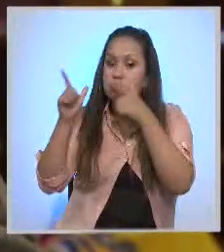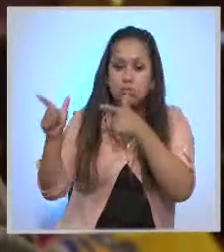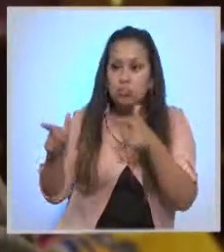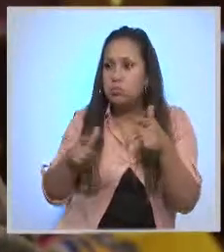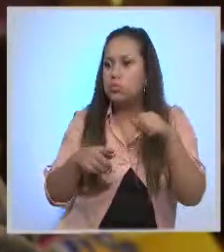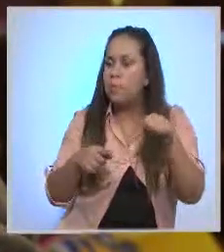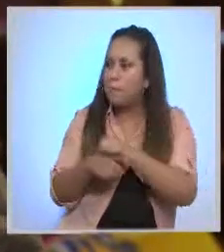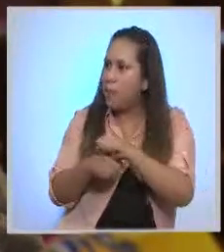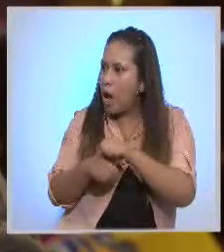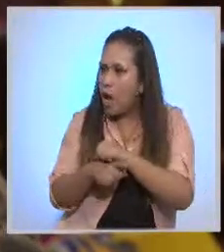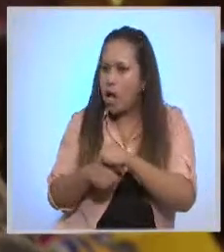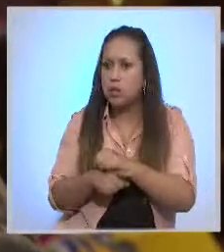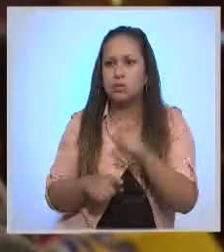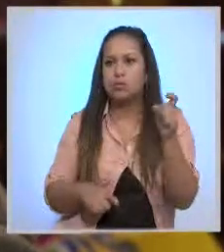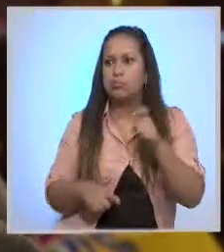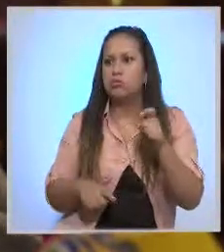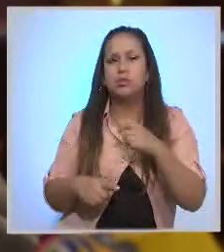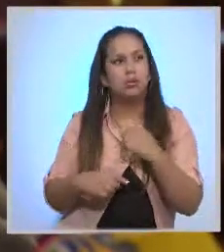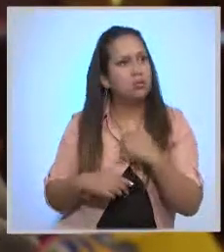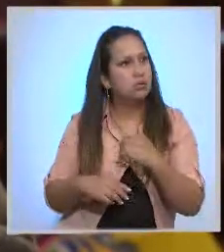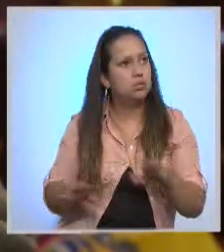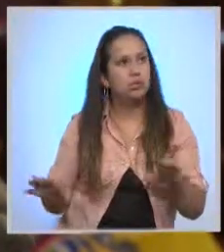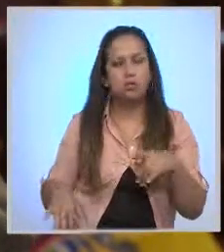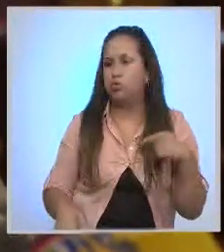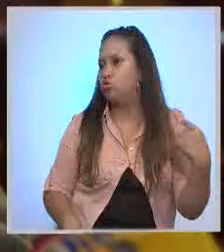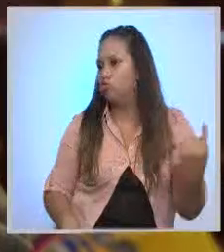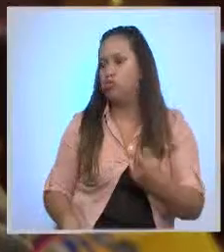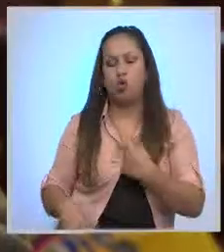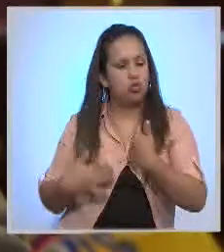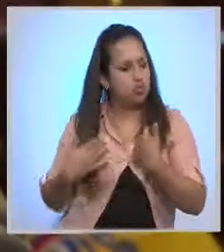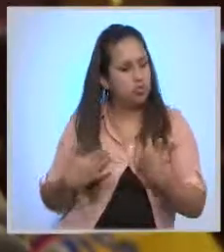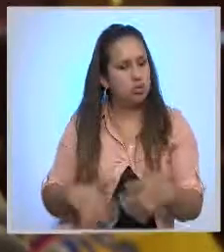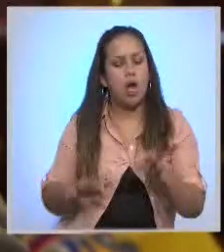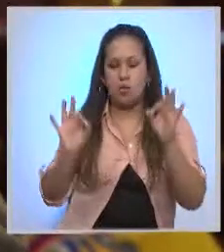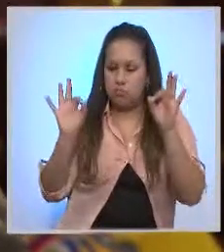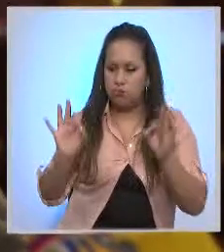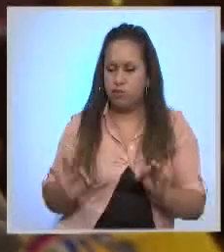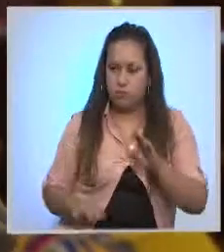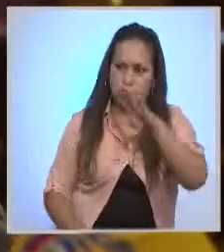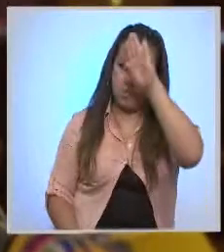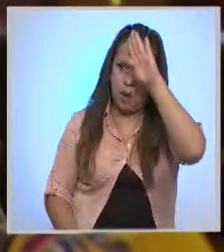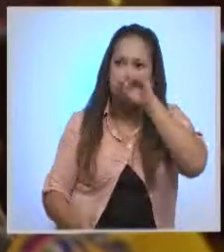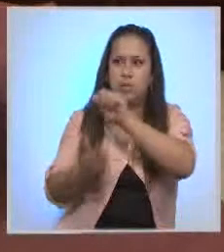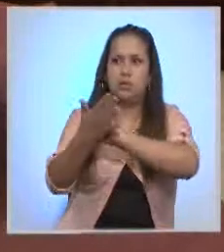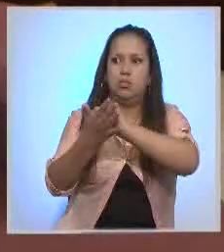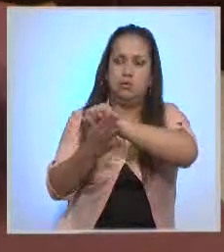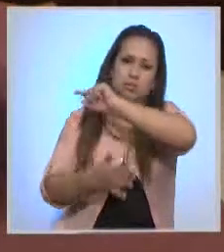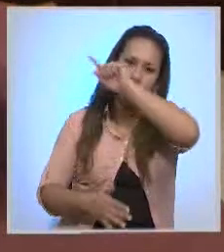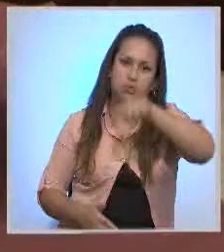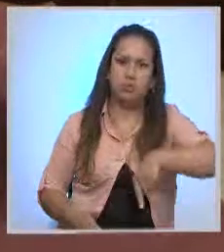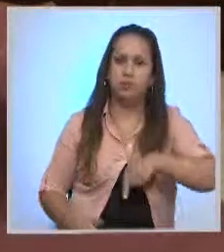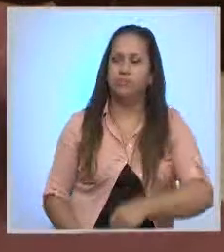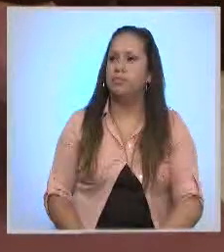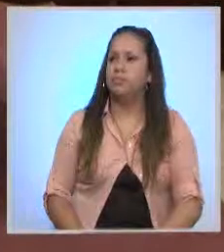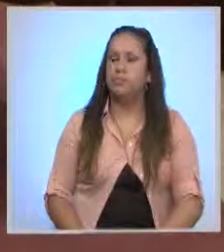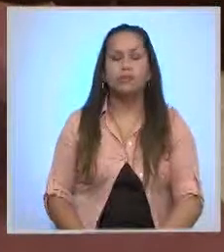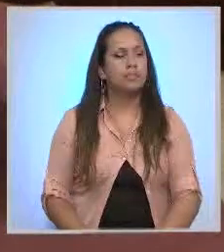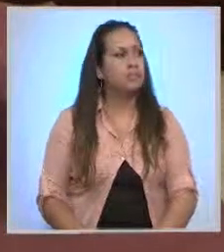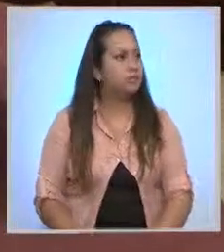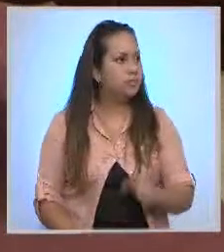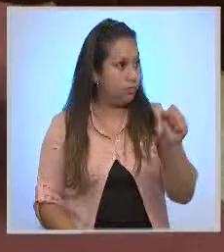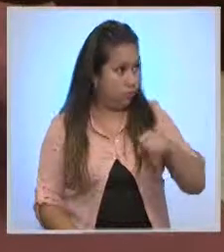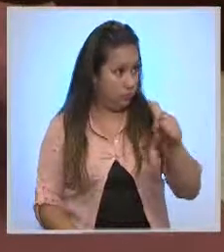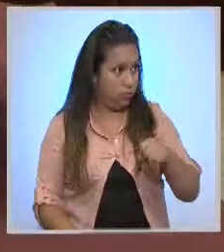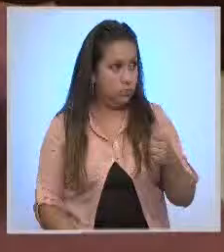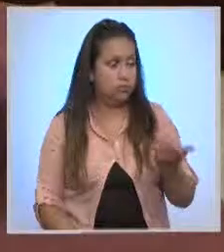prácticas necesarias y queremos decirle que ya estamos listos para recibir al santo padre evidentemente la atención está centrada